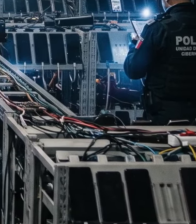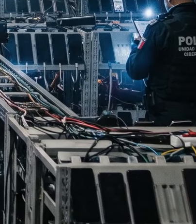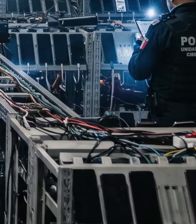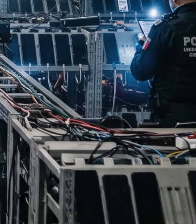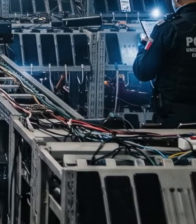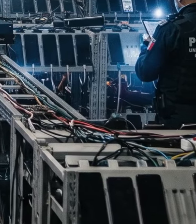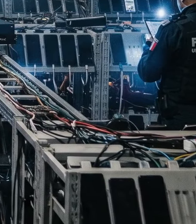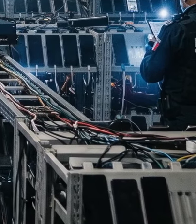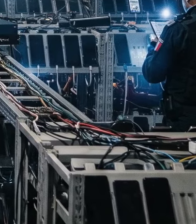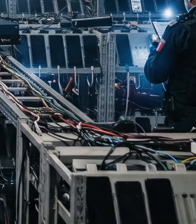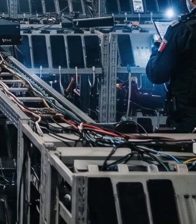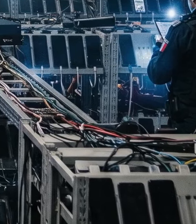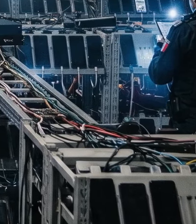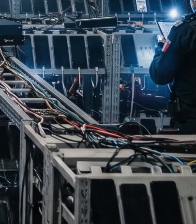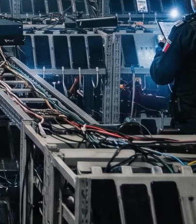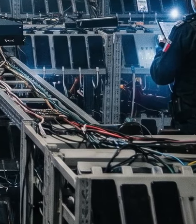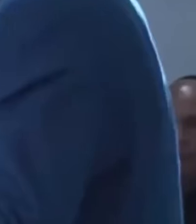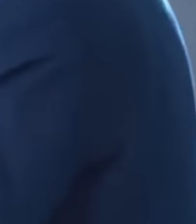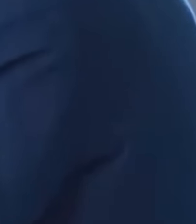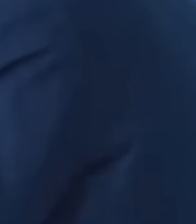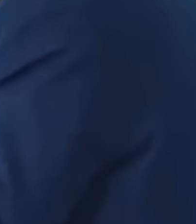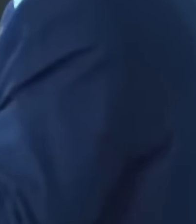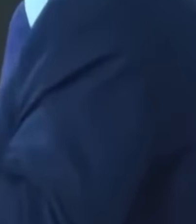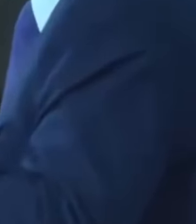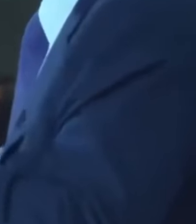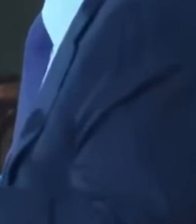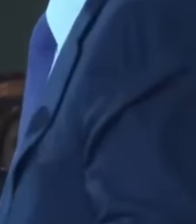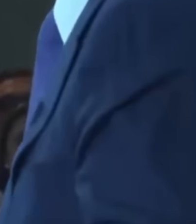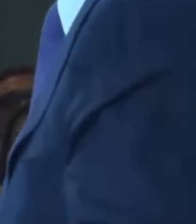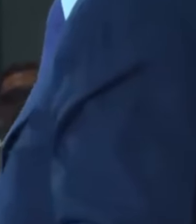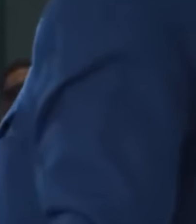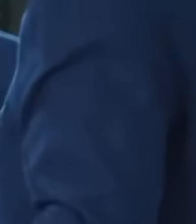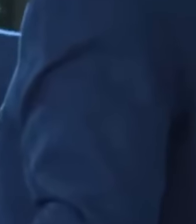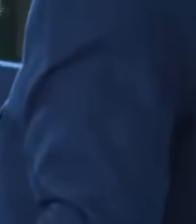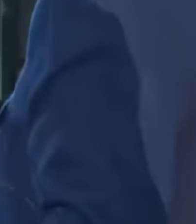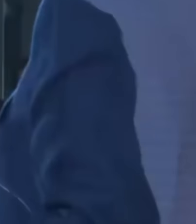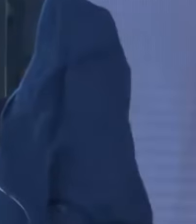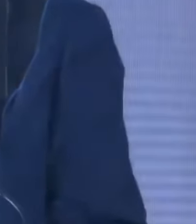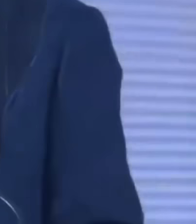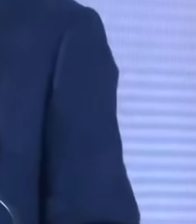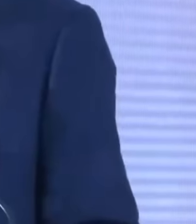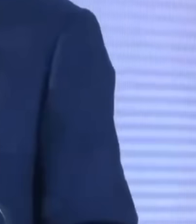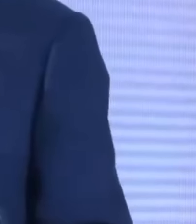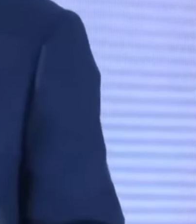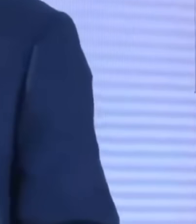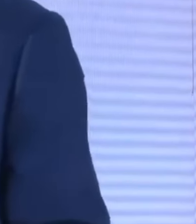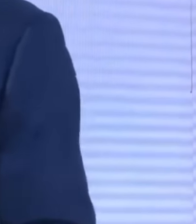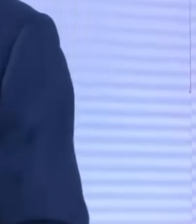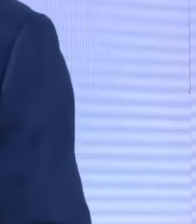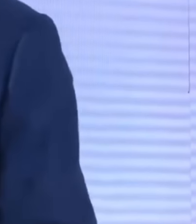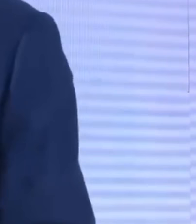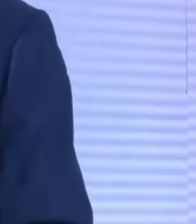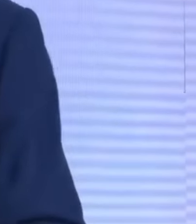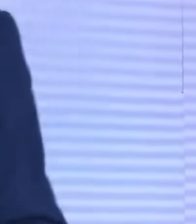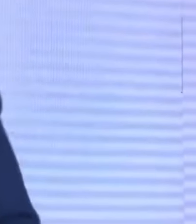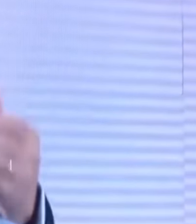ha revelado como un espejismo. Para Salinas Pliego, las cosas se complican. Sus insinuaciones sobre